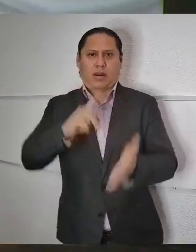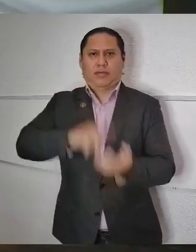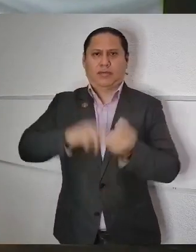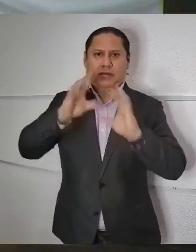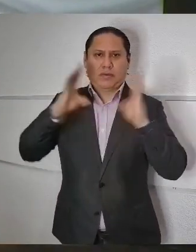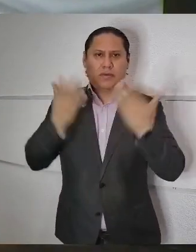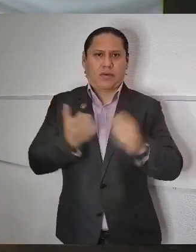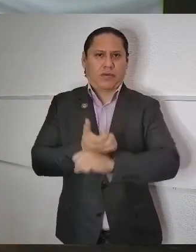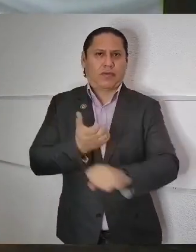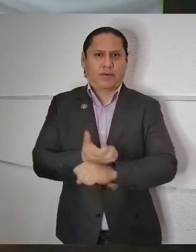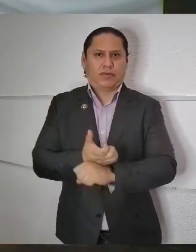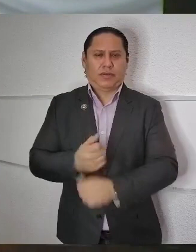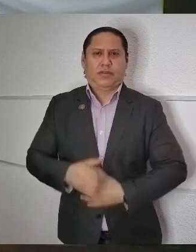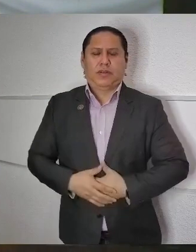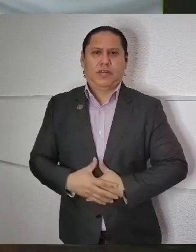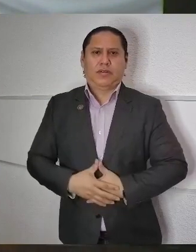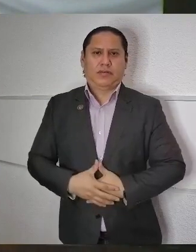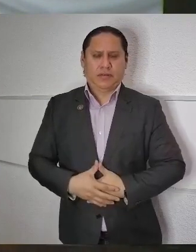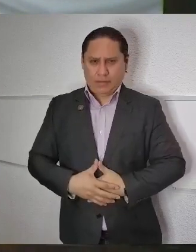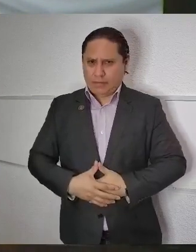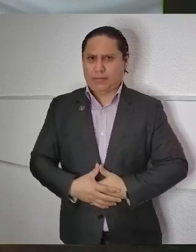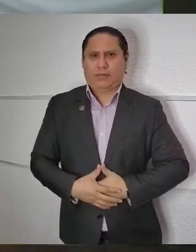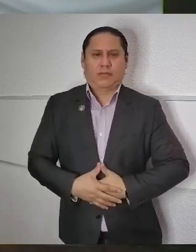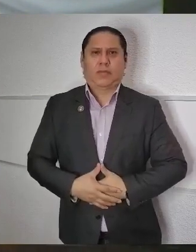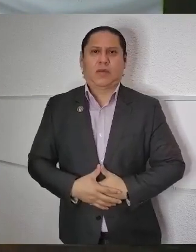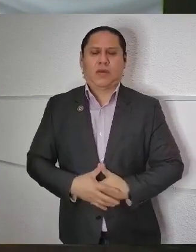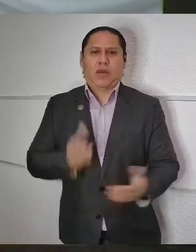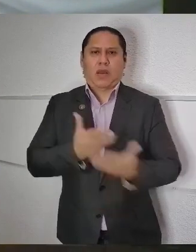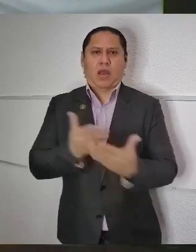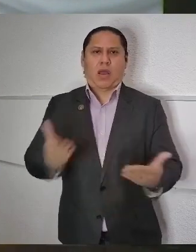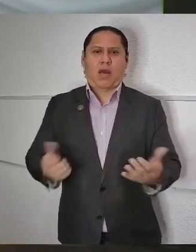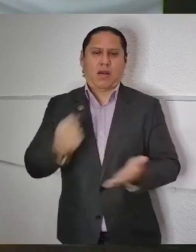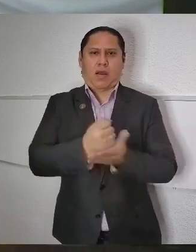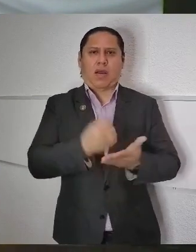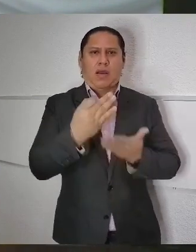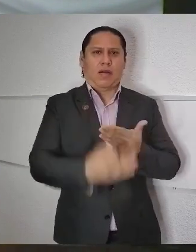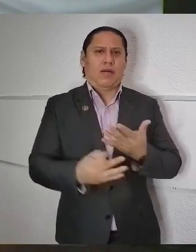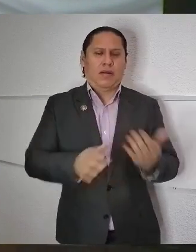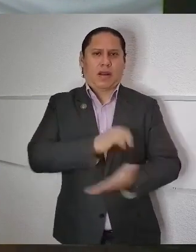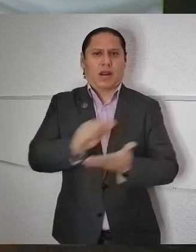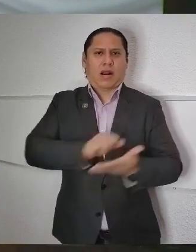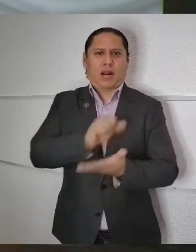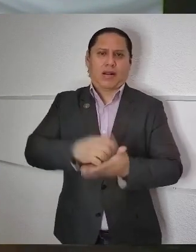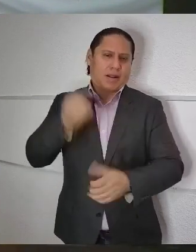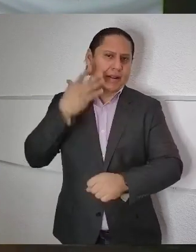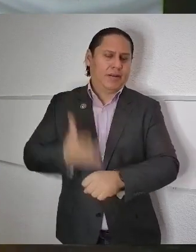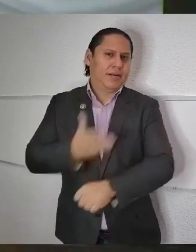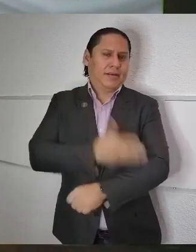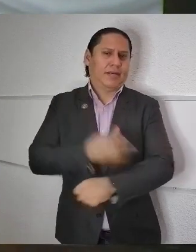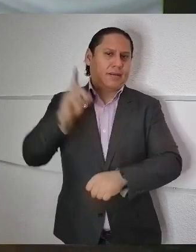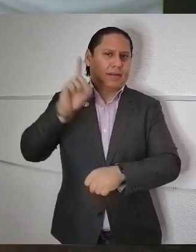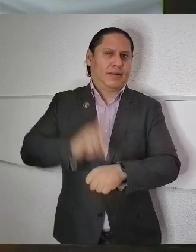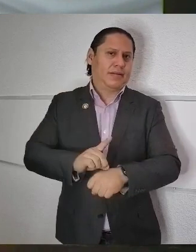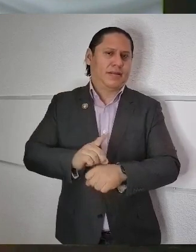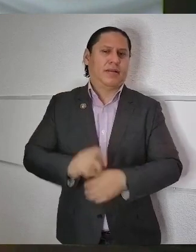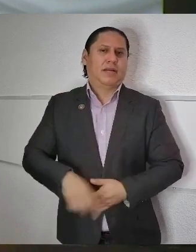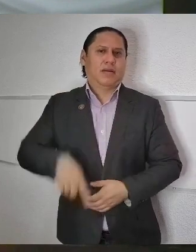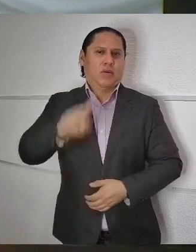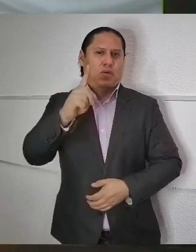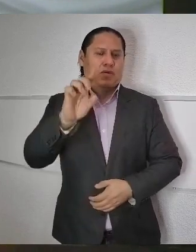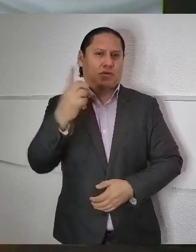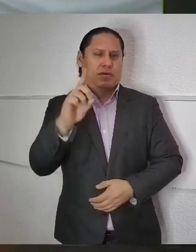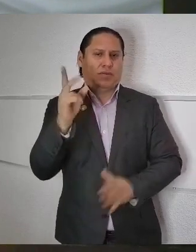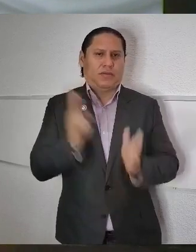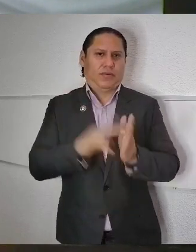reglamento interior de este propio Congreso del Estado, someteremos a su aprobación el acta de la sesión celebrada el día